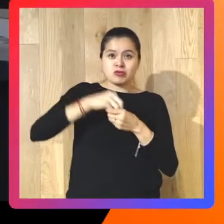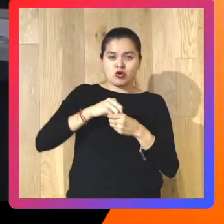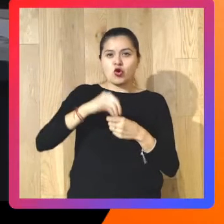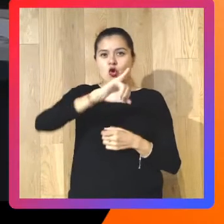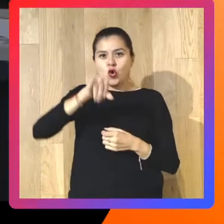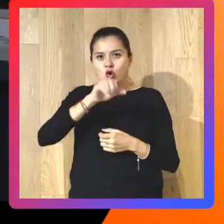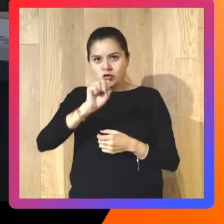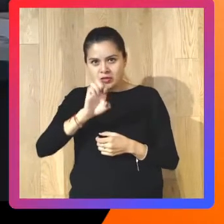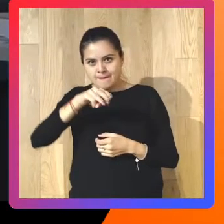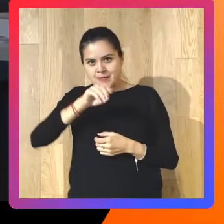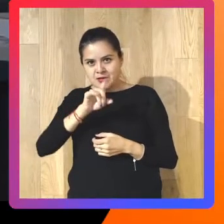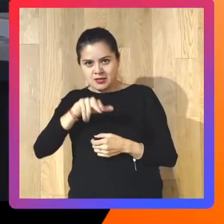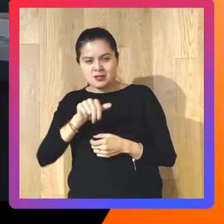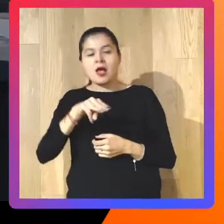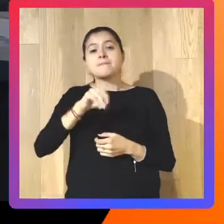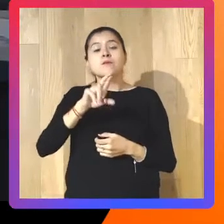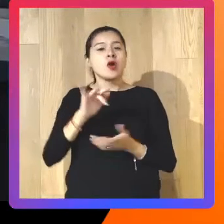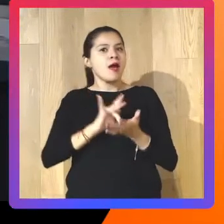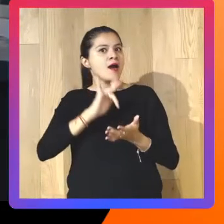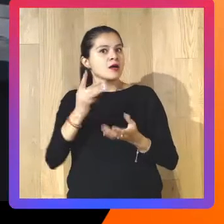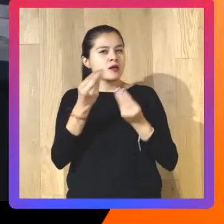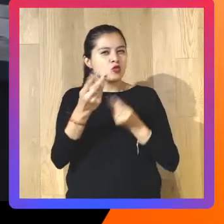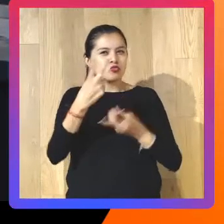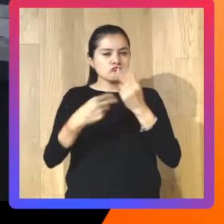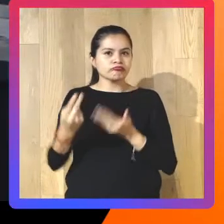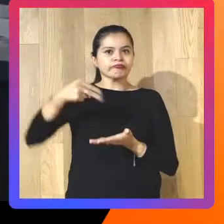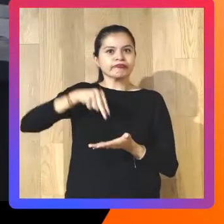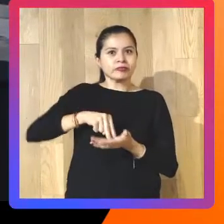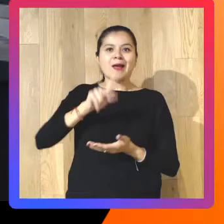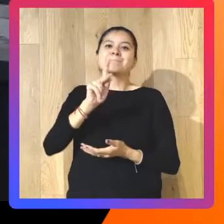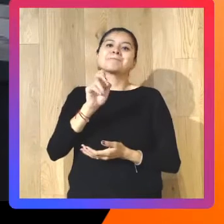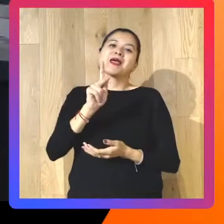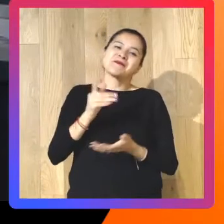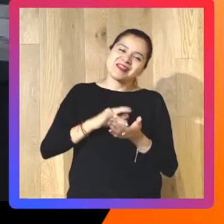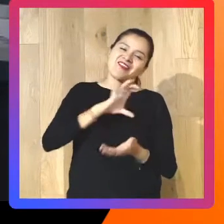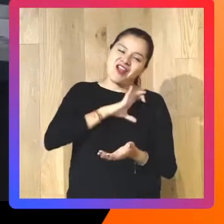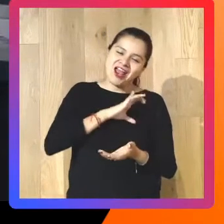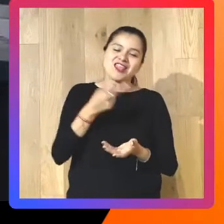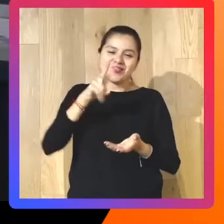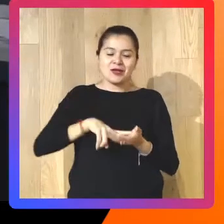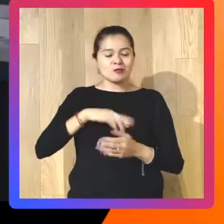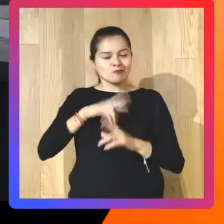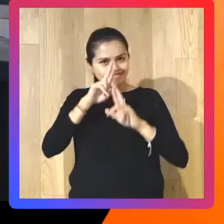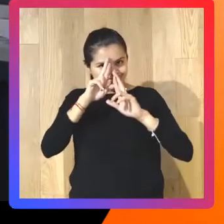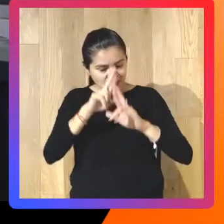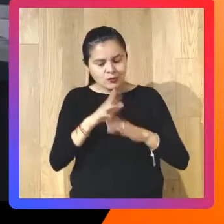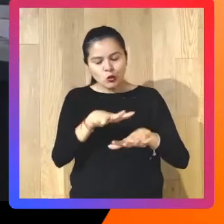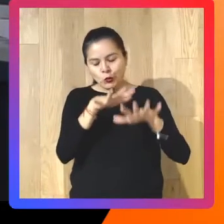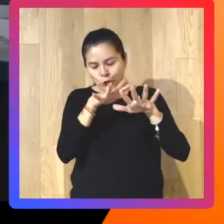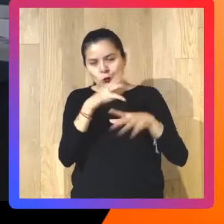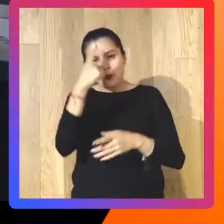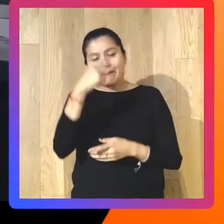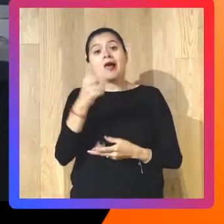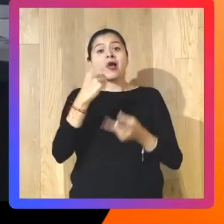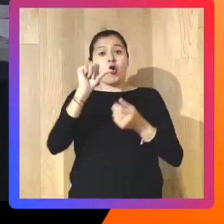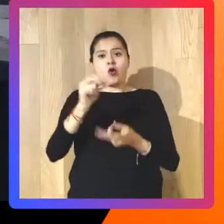presidente nacional de Coparmex? Agradecemos mucho tu presencia, Pepe, con mucho cariño y sobre todo con mucho respeto y admiración.